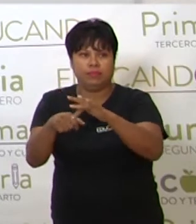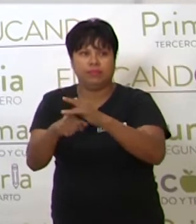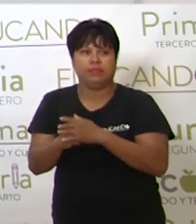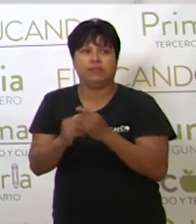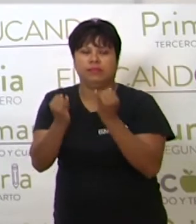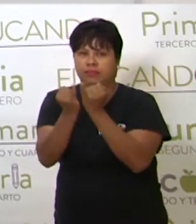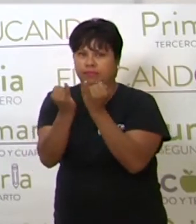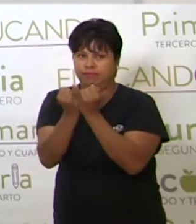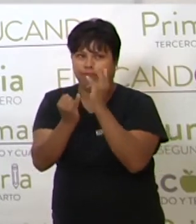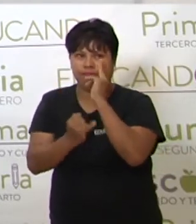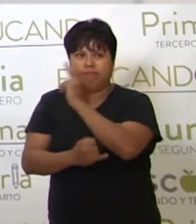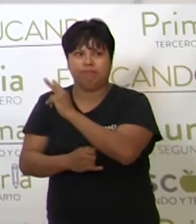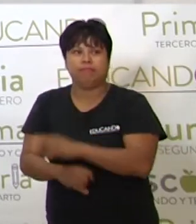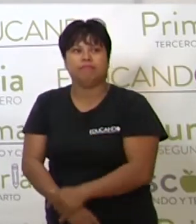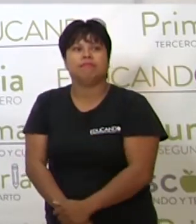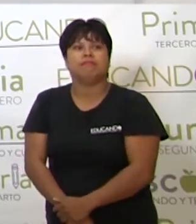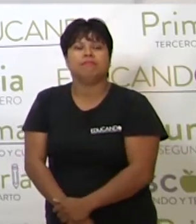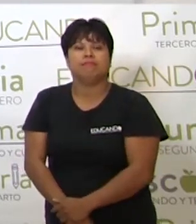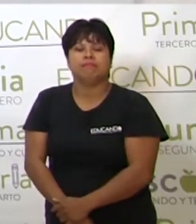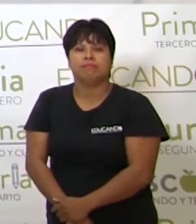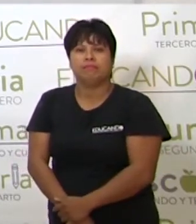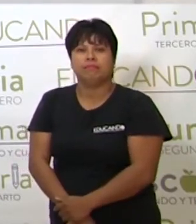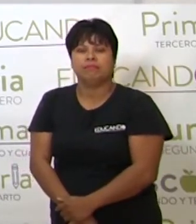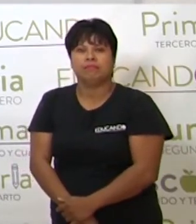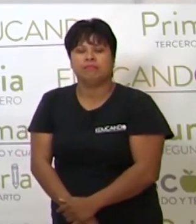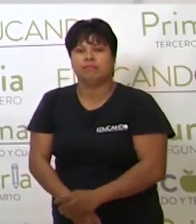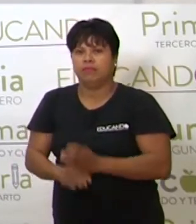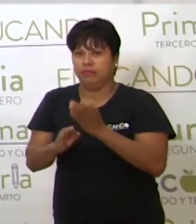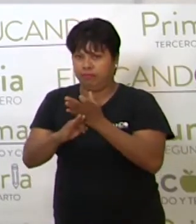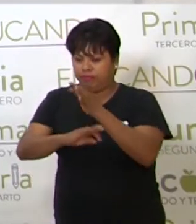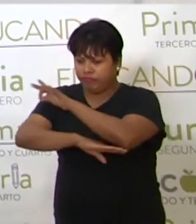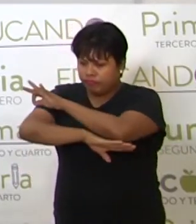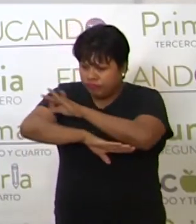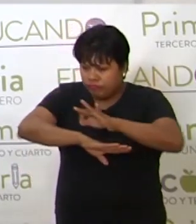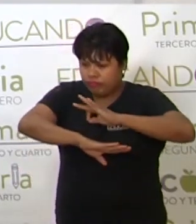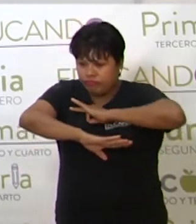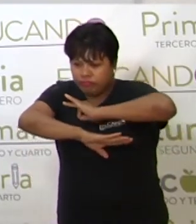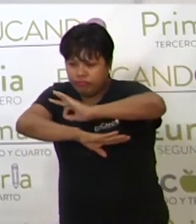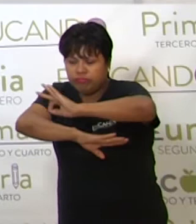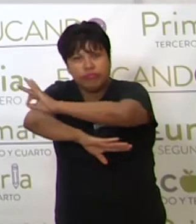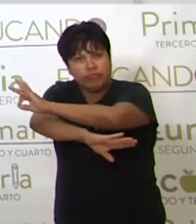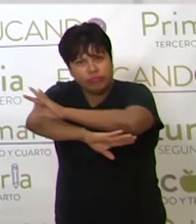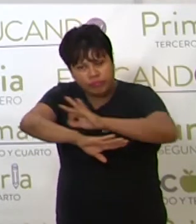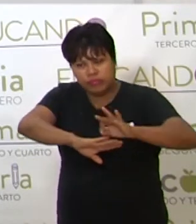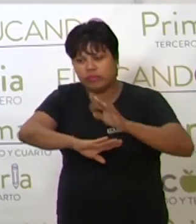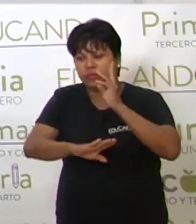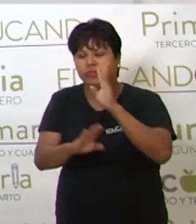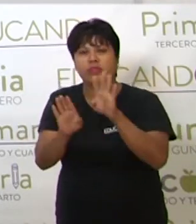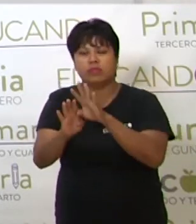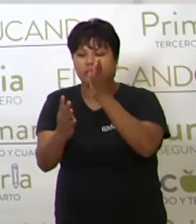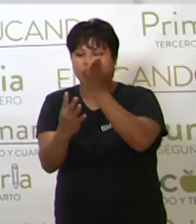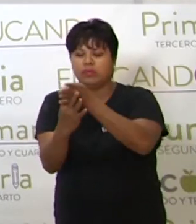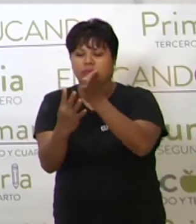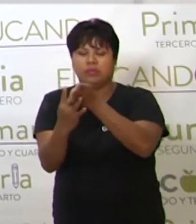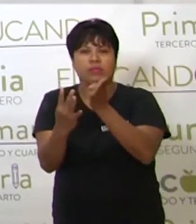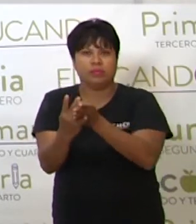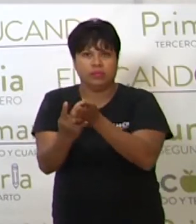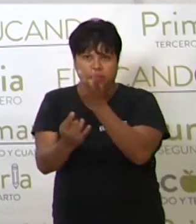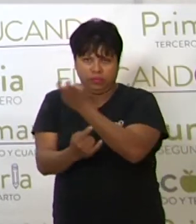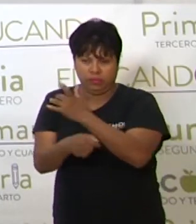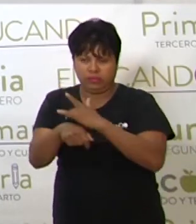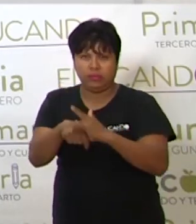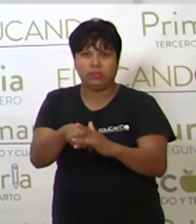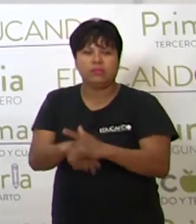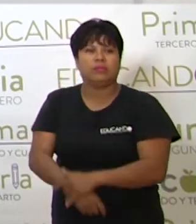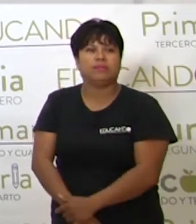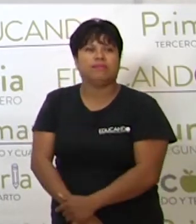la siguiente manera voy a apoyarme de esta de esta regla y voy a fraccionar este queso